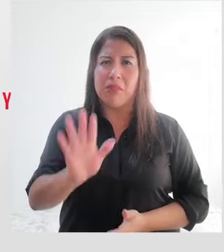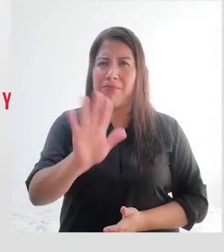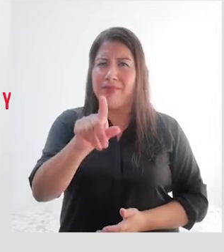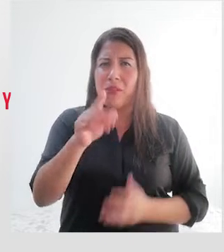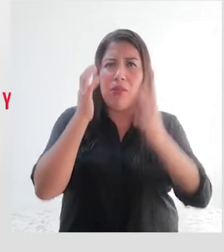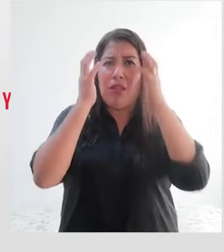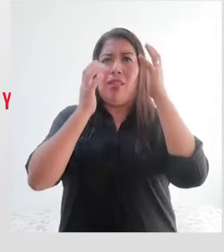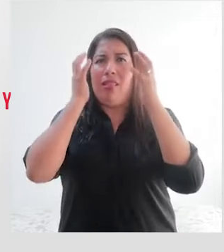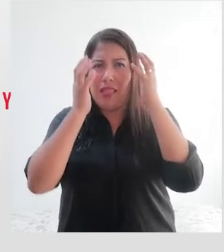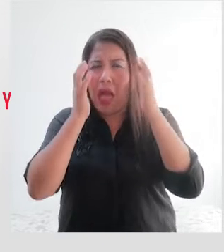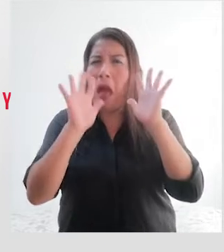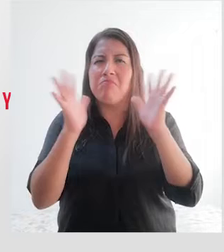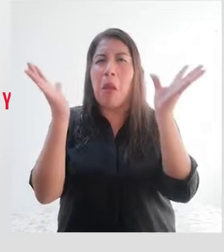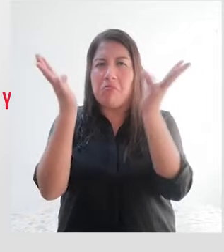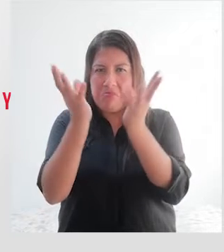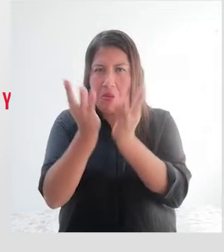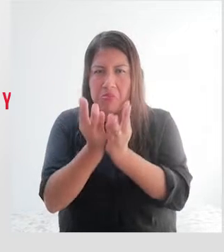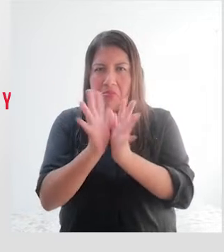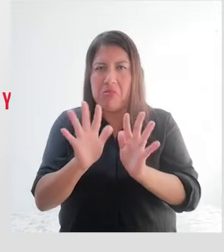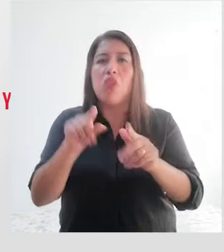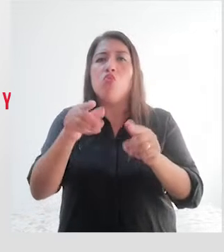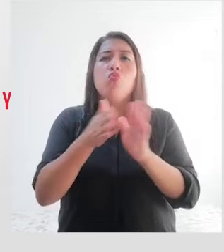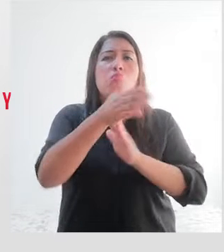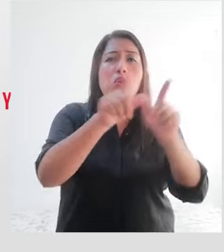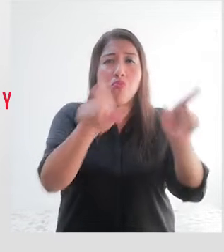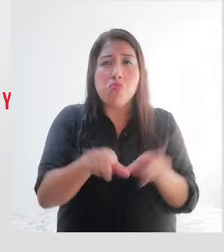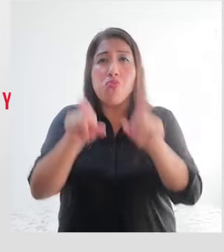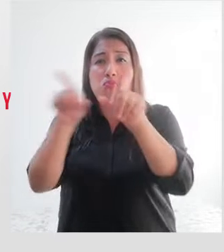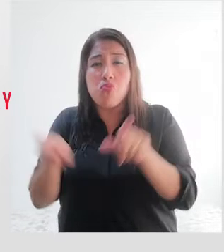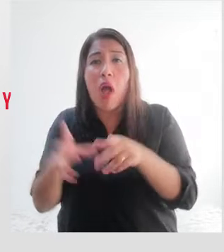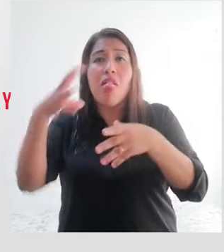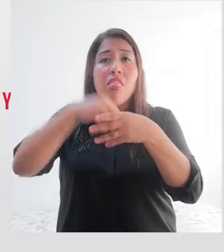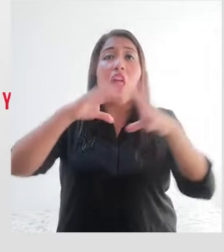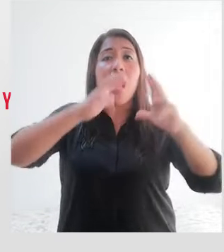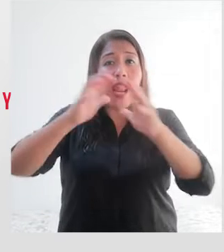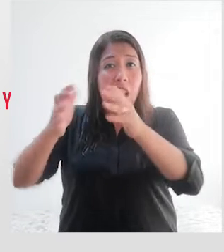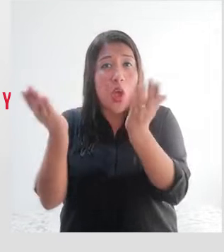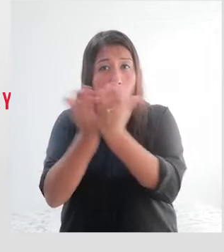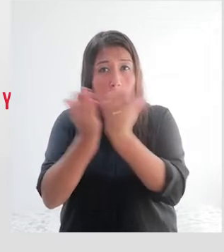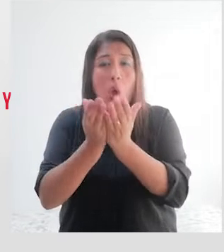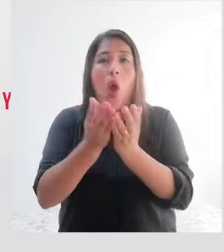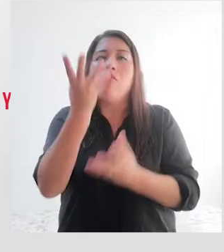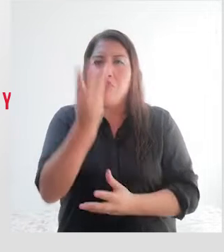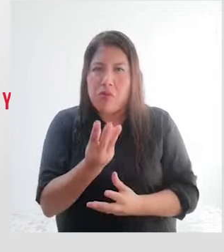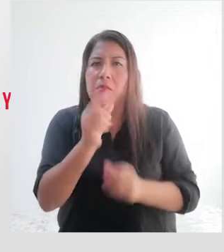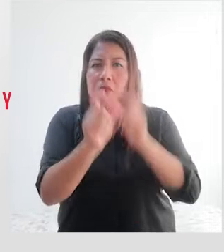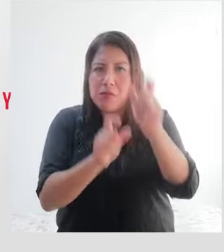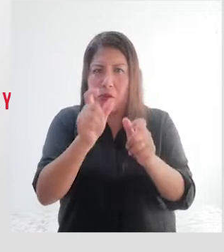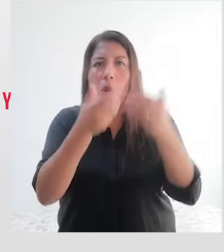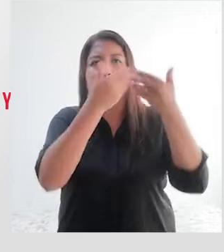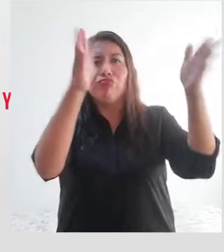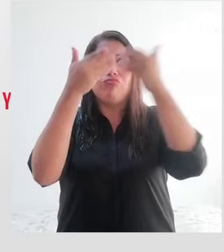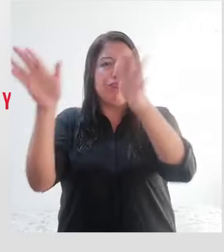No te preocupes, habrá menos personas en todos los espacios y las clases van a ser en aulas con ventilación o